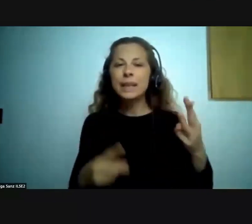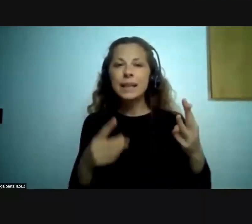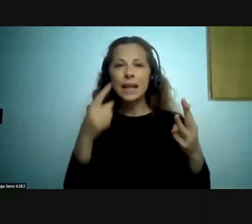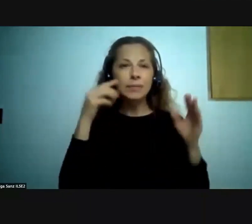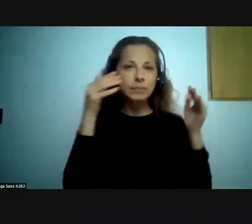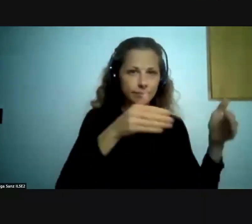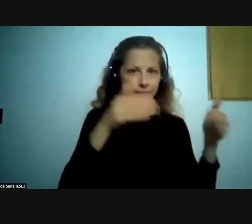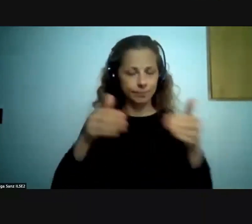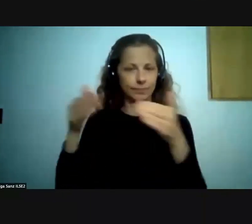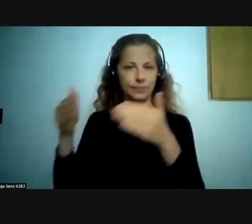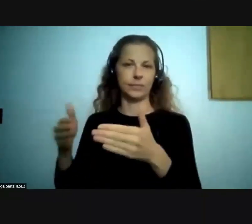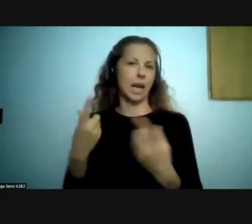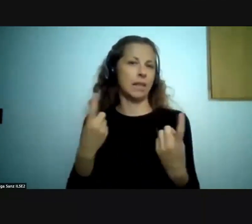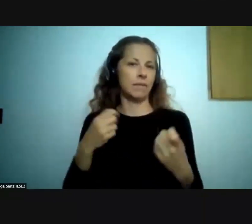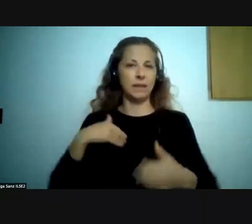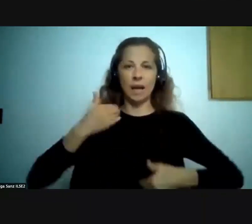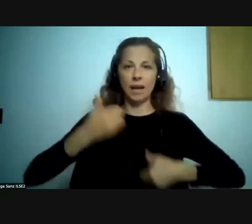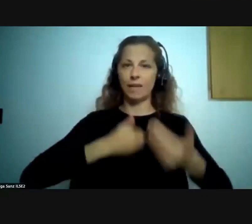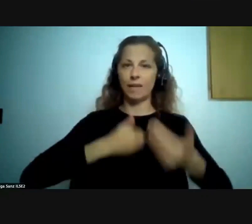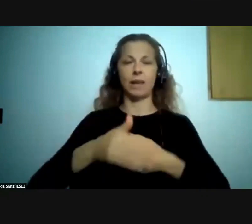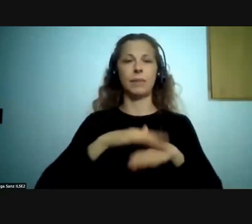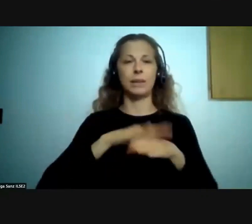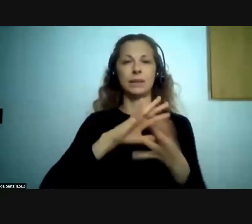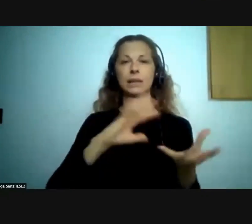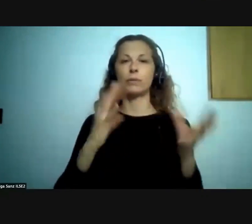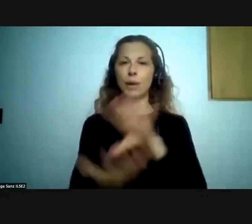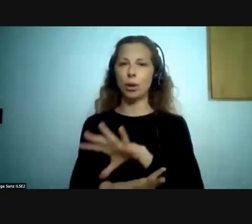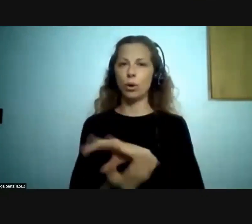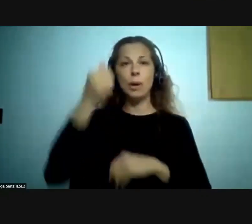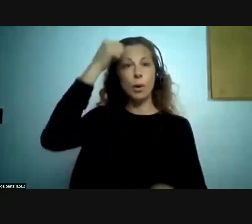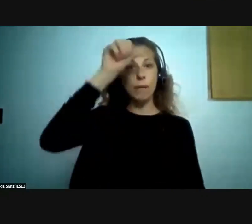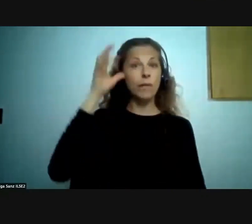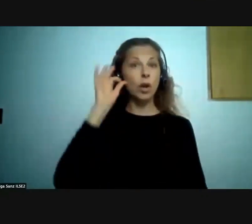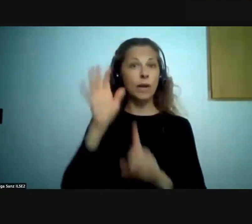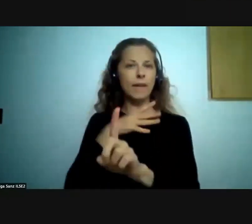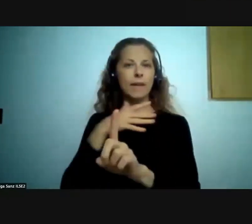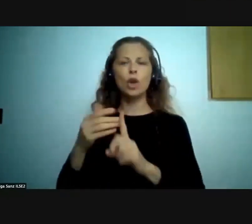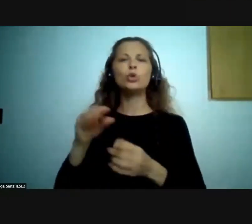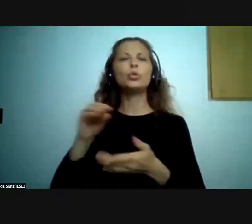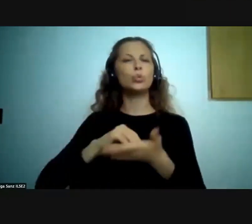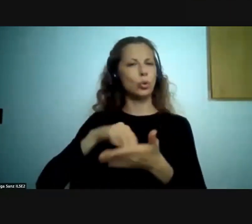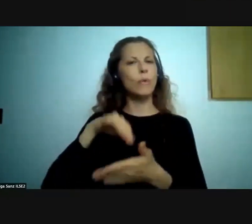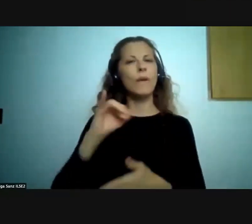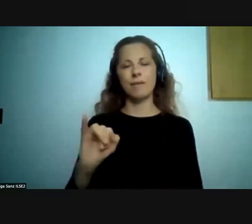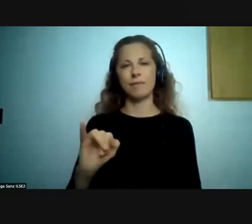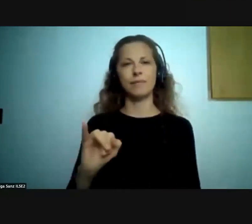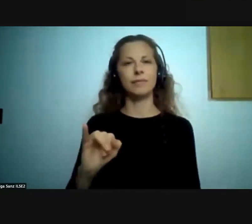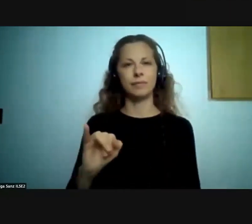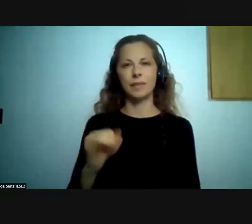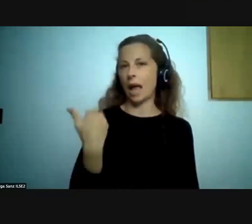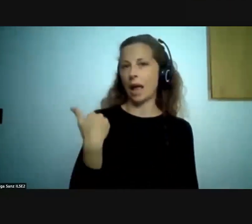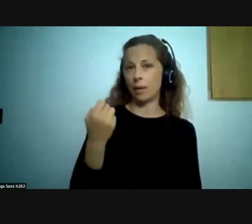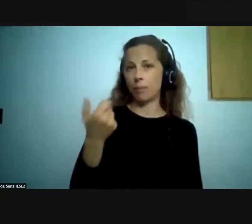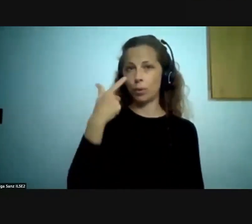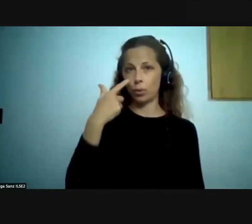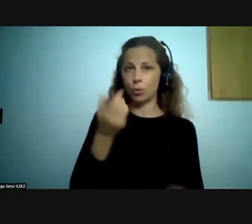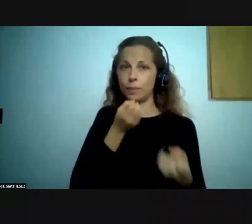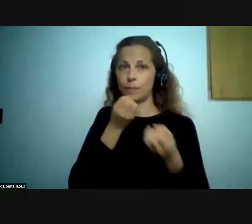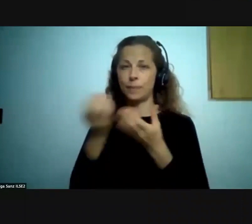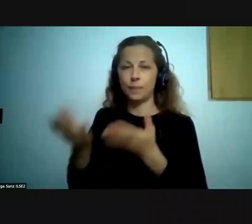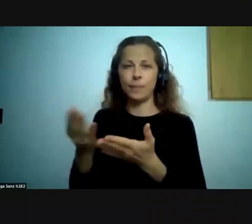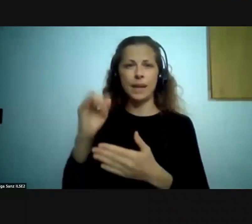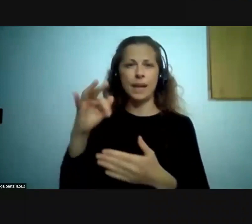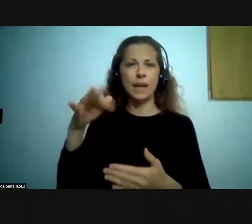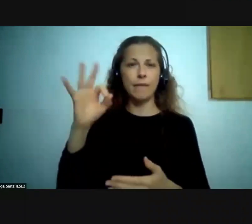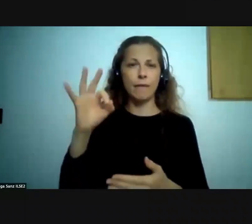seguir avanzando para la transformación, pero la violencia de género, claro que tiene solución. Y hace poco lo decía en una entrevista en Infolibre,